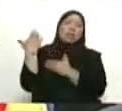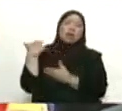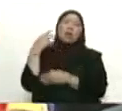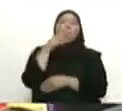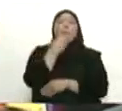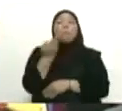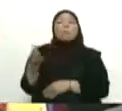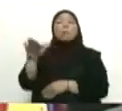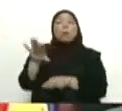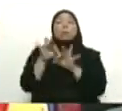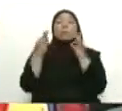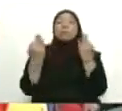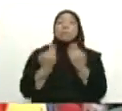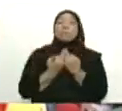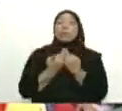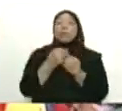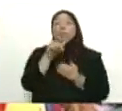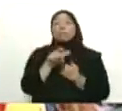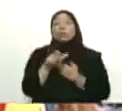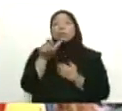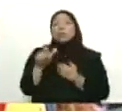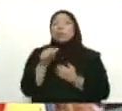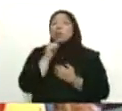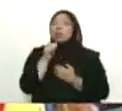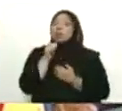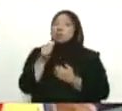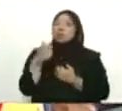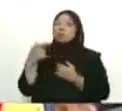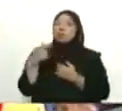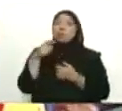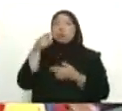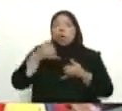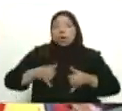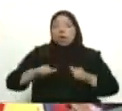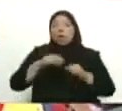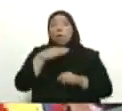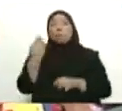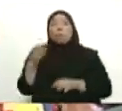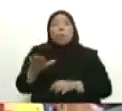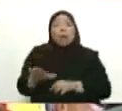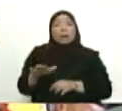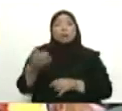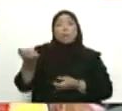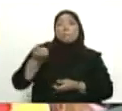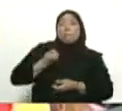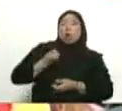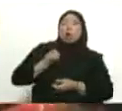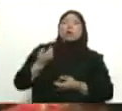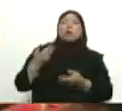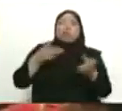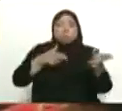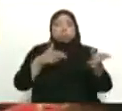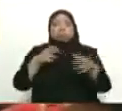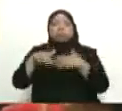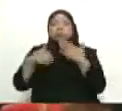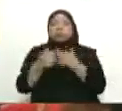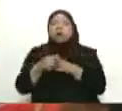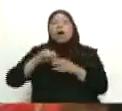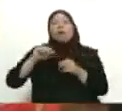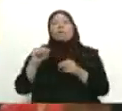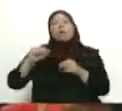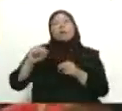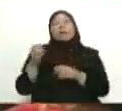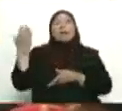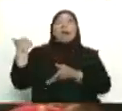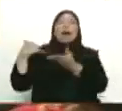Cuántas familias fueron desgraciadas Porque le mataron un hijo una hija llegaban aquí empujando